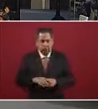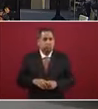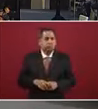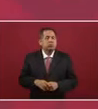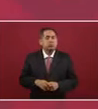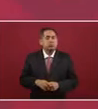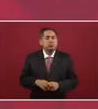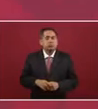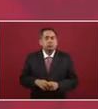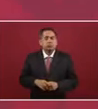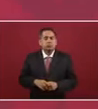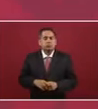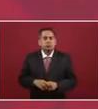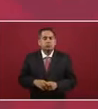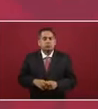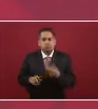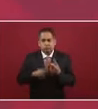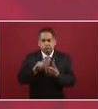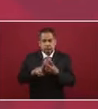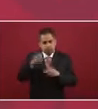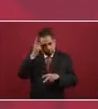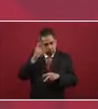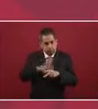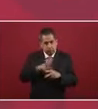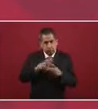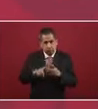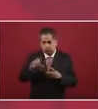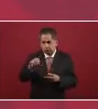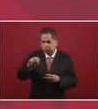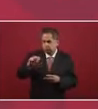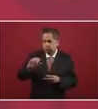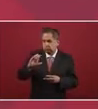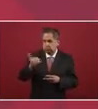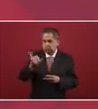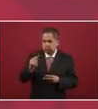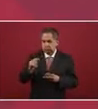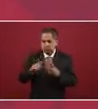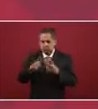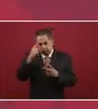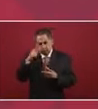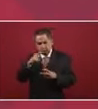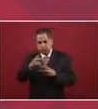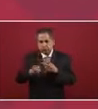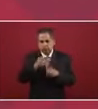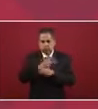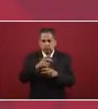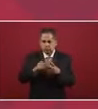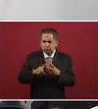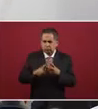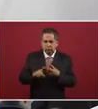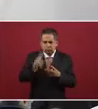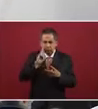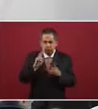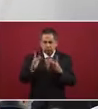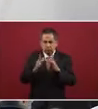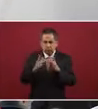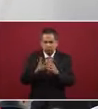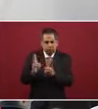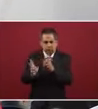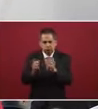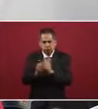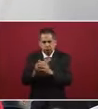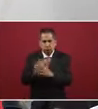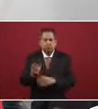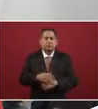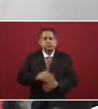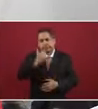y con la directora de CONACYT para lo segundo y que pues, platiquen.